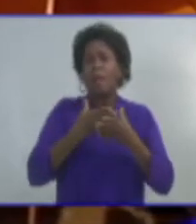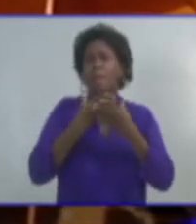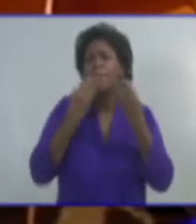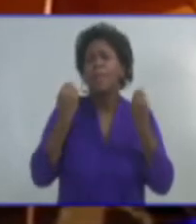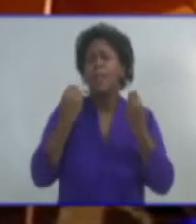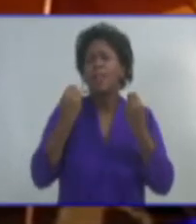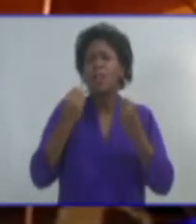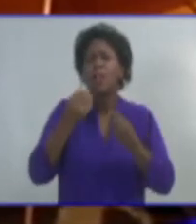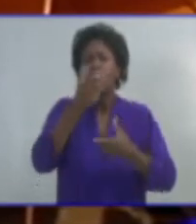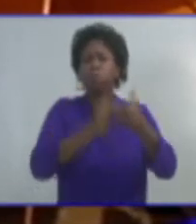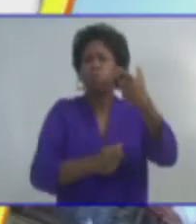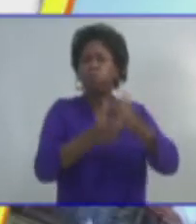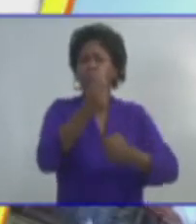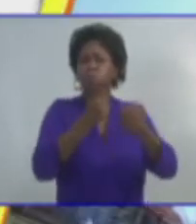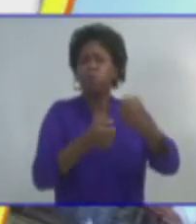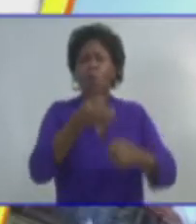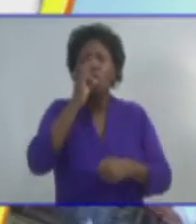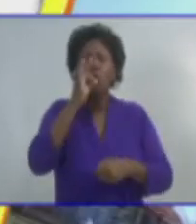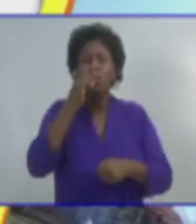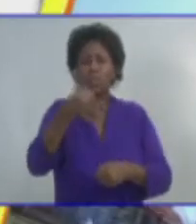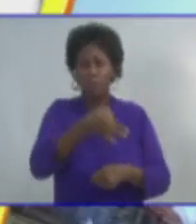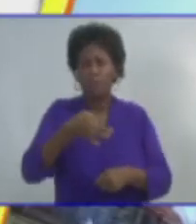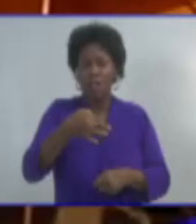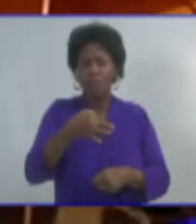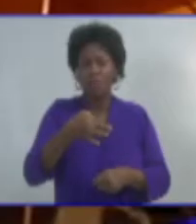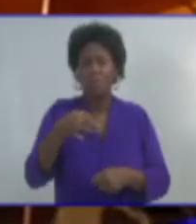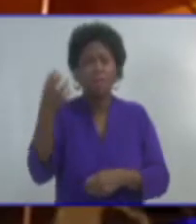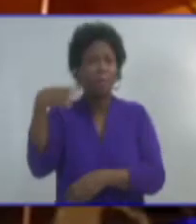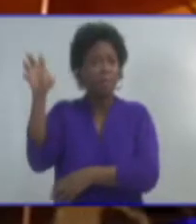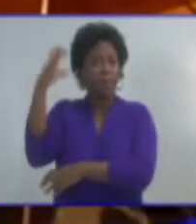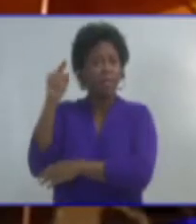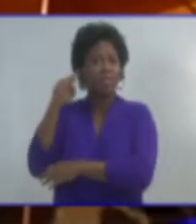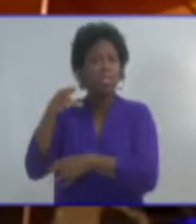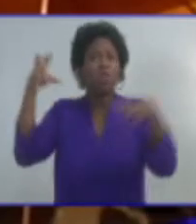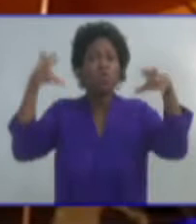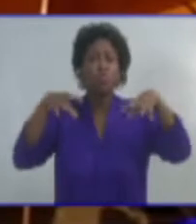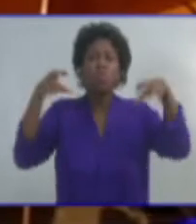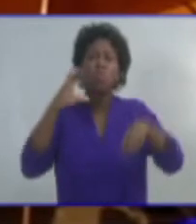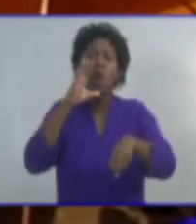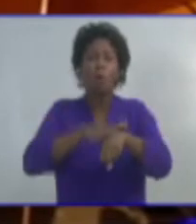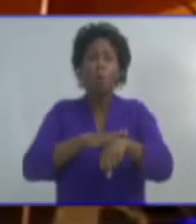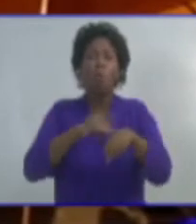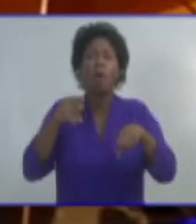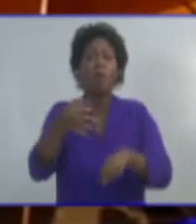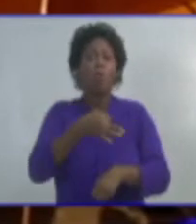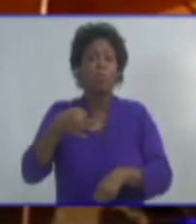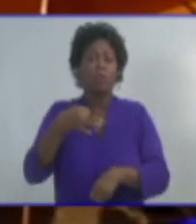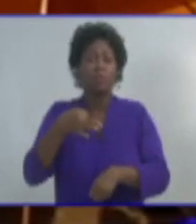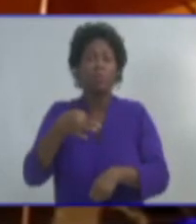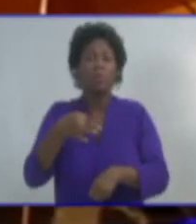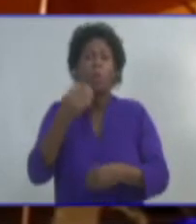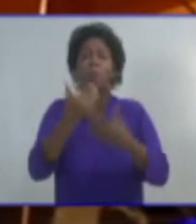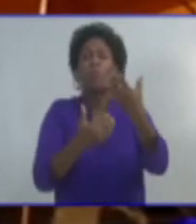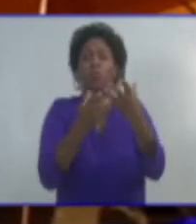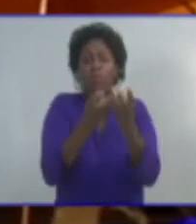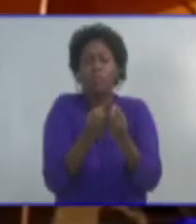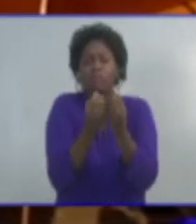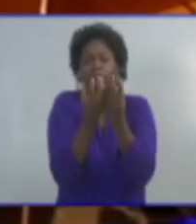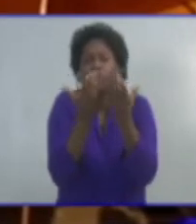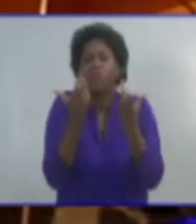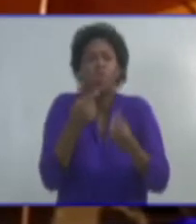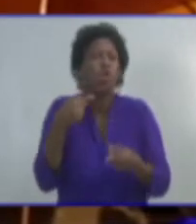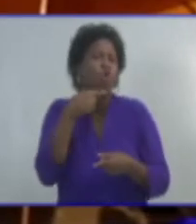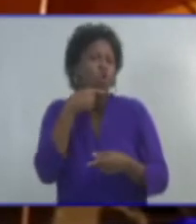los cafetales del municipio de Maicí debido a las lluvias de los últimos días y el pico de maduración, por lo que se impone